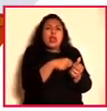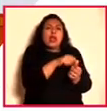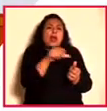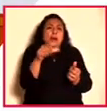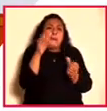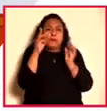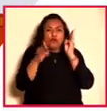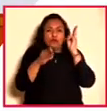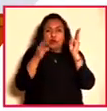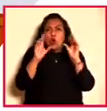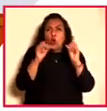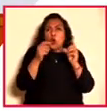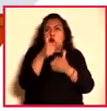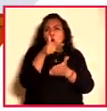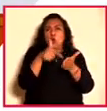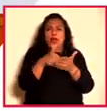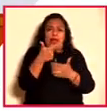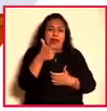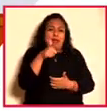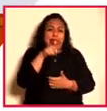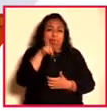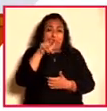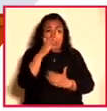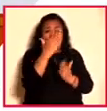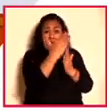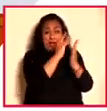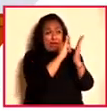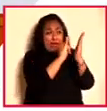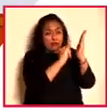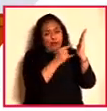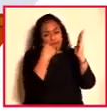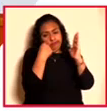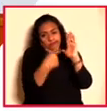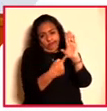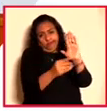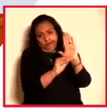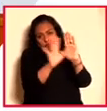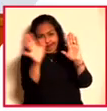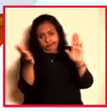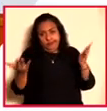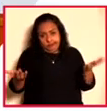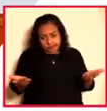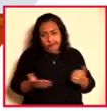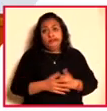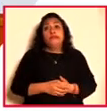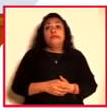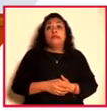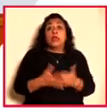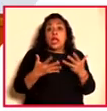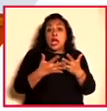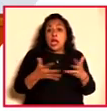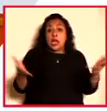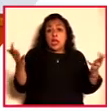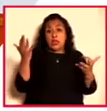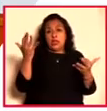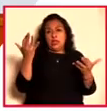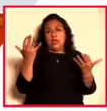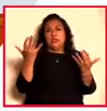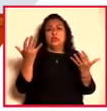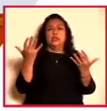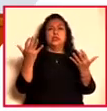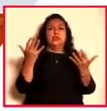como en las galerías. Y en los catálogos está reflejado, ¿no? Las grandes editoriales,